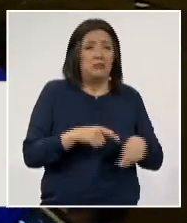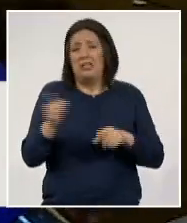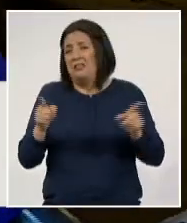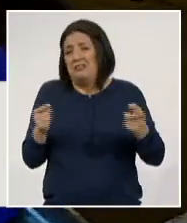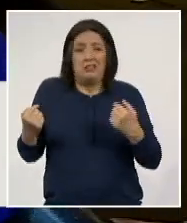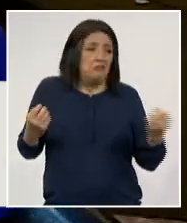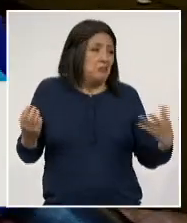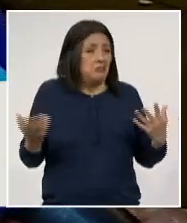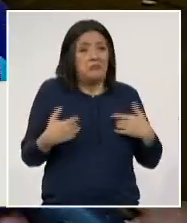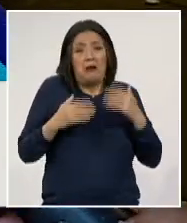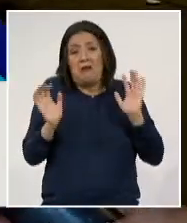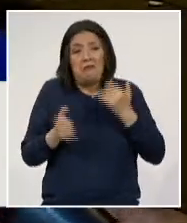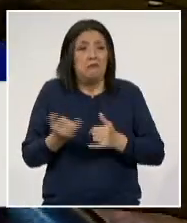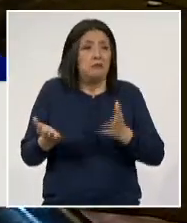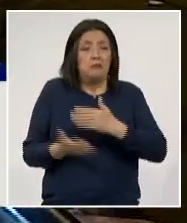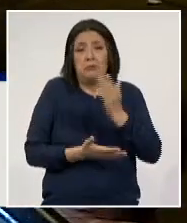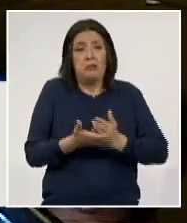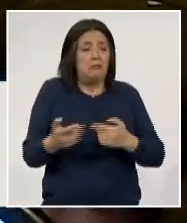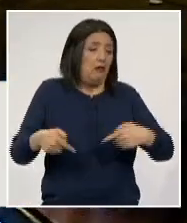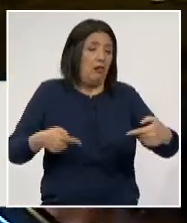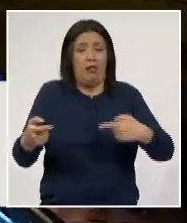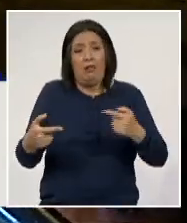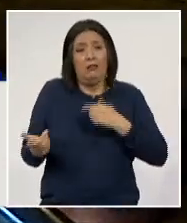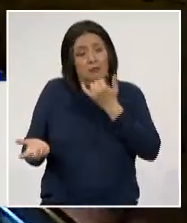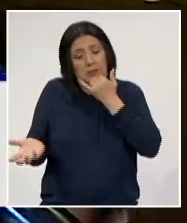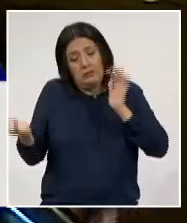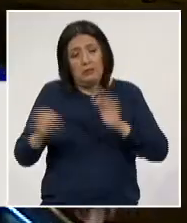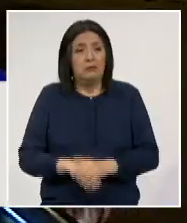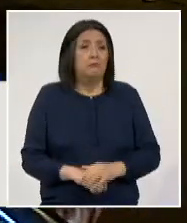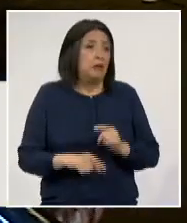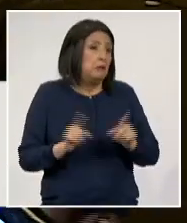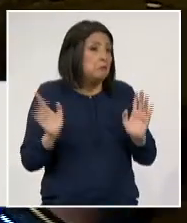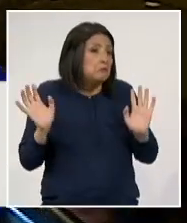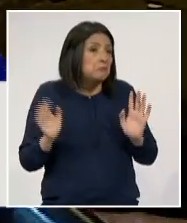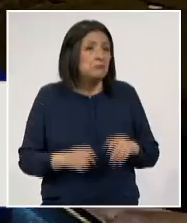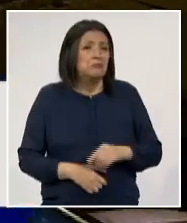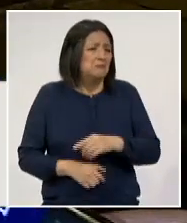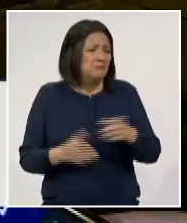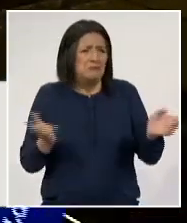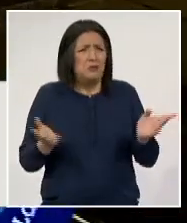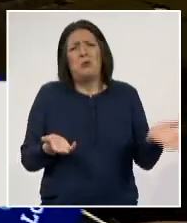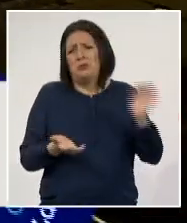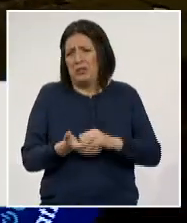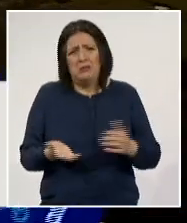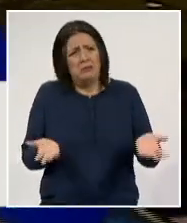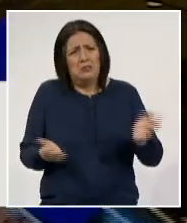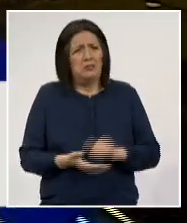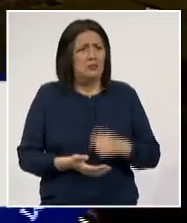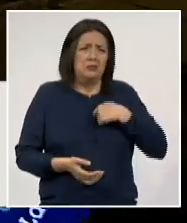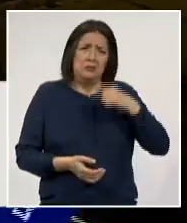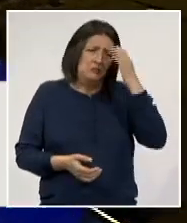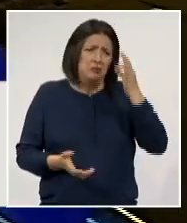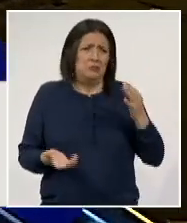de allá, porque al final todos tienen problemas con todos y eso es lo que pasa, pues. Pero ellos pasan y van a volver a pasar, porque no creo que